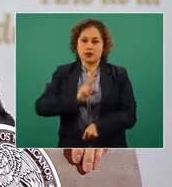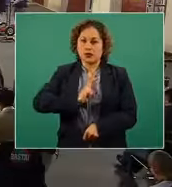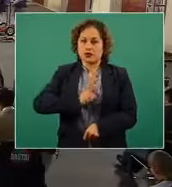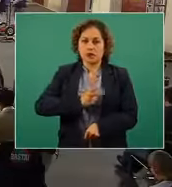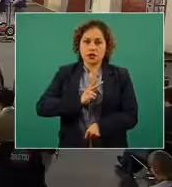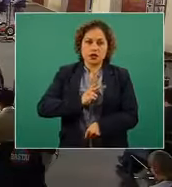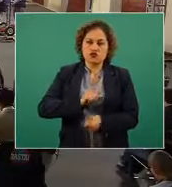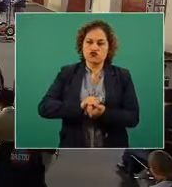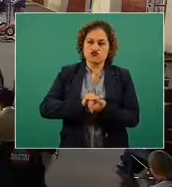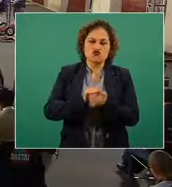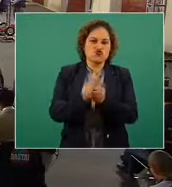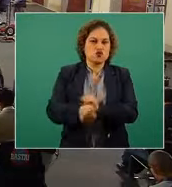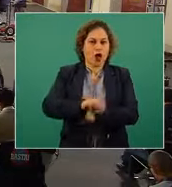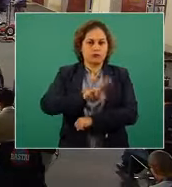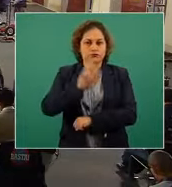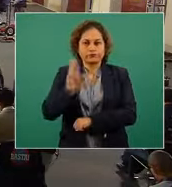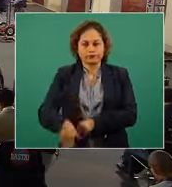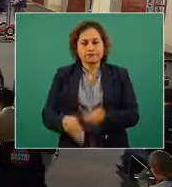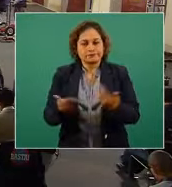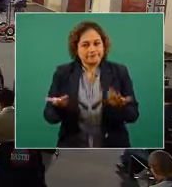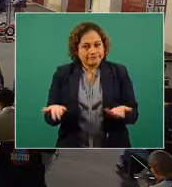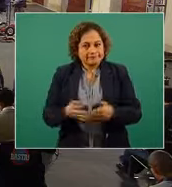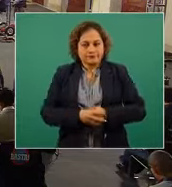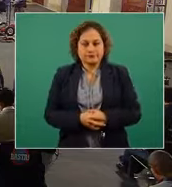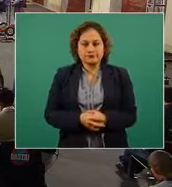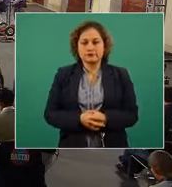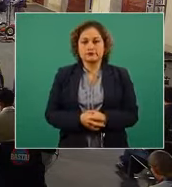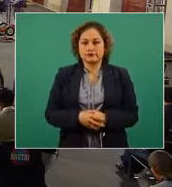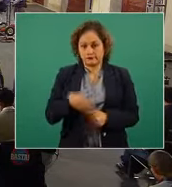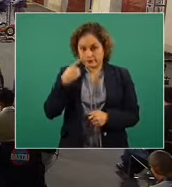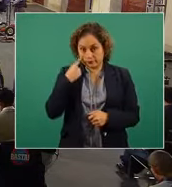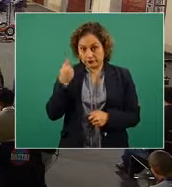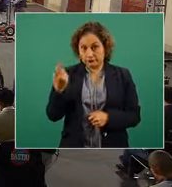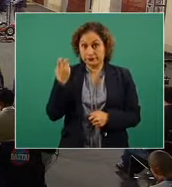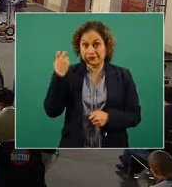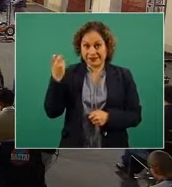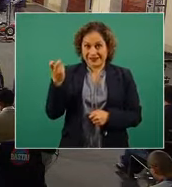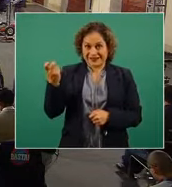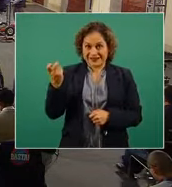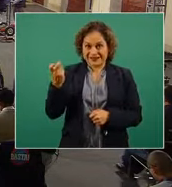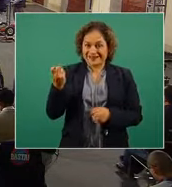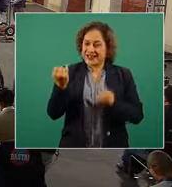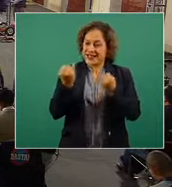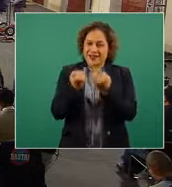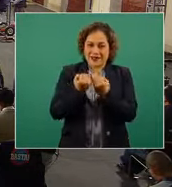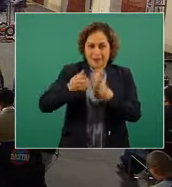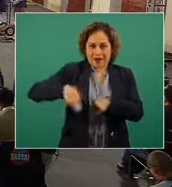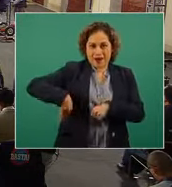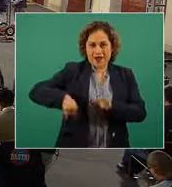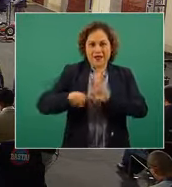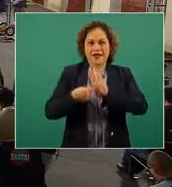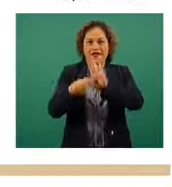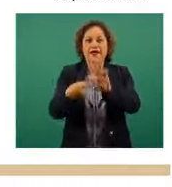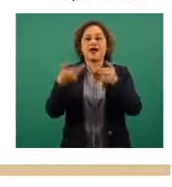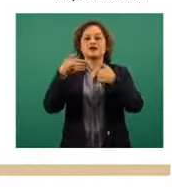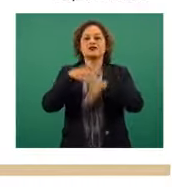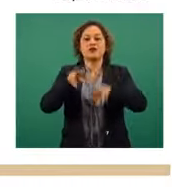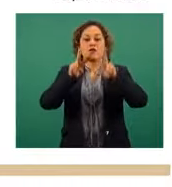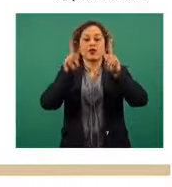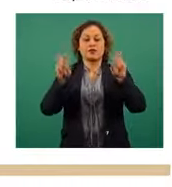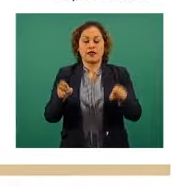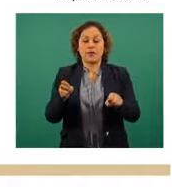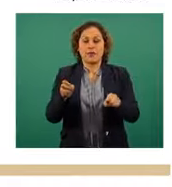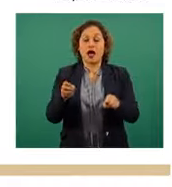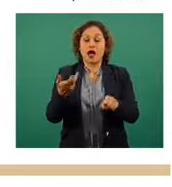siguiente. Esta es la tendencia que acaba de presentar el doctor Alcocer sobre la ocupación hospitalaria y se puede